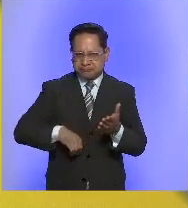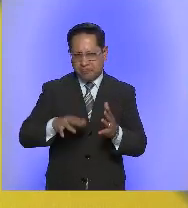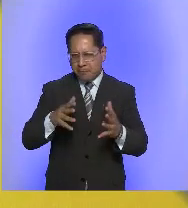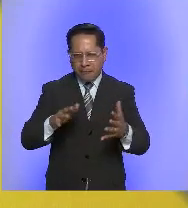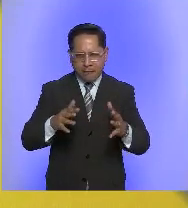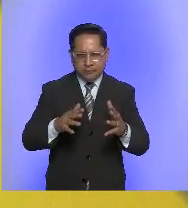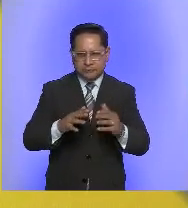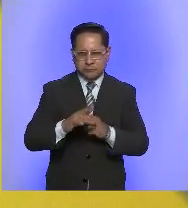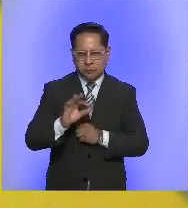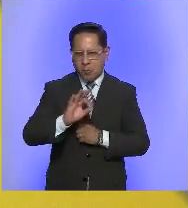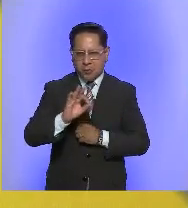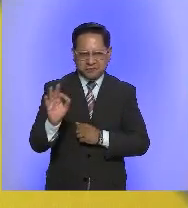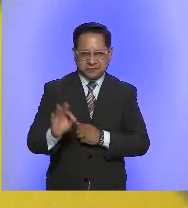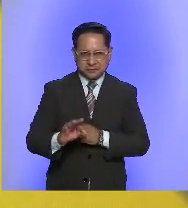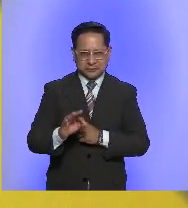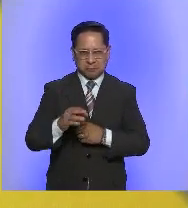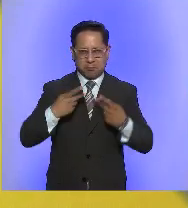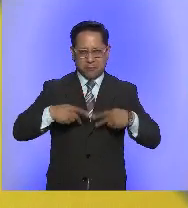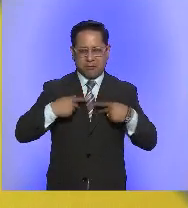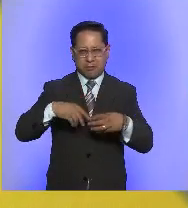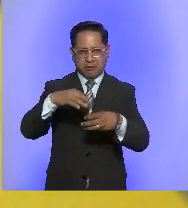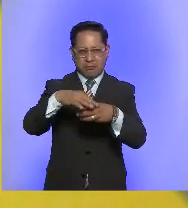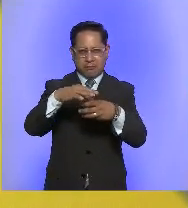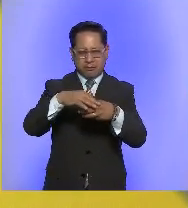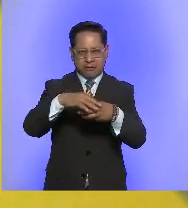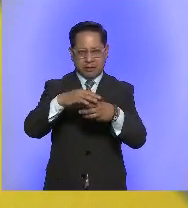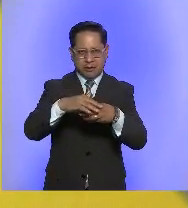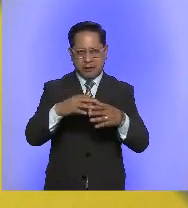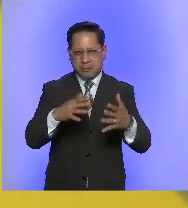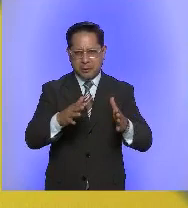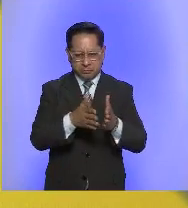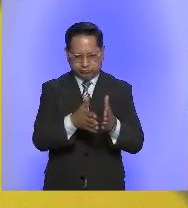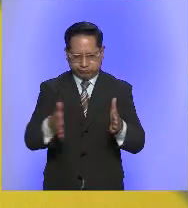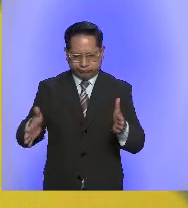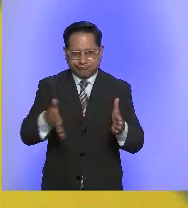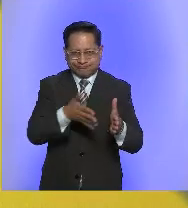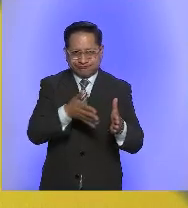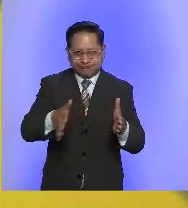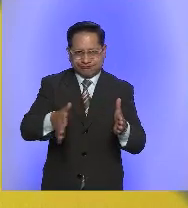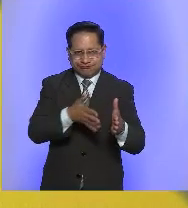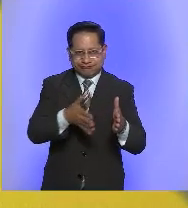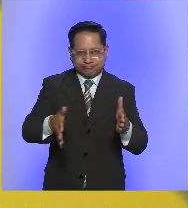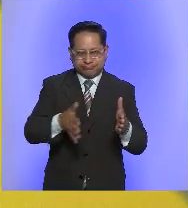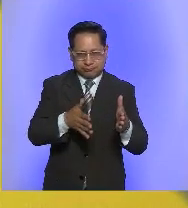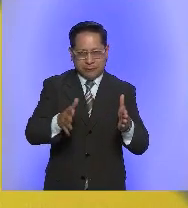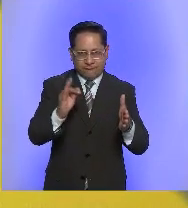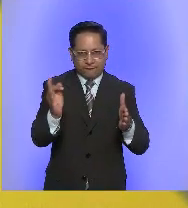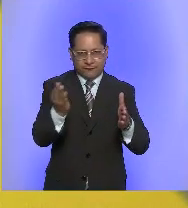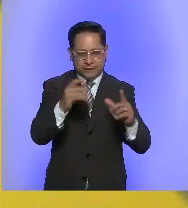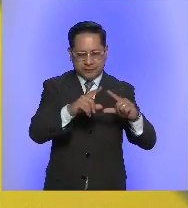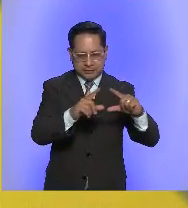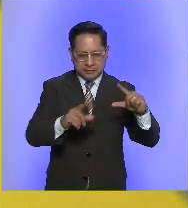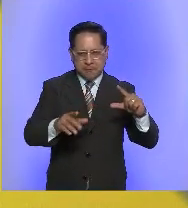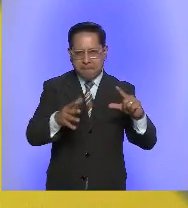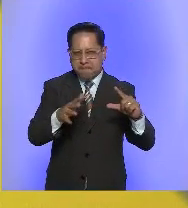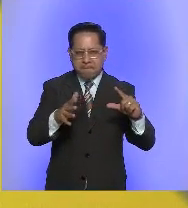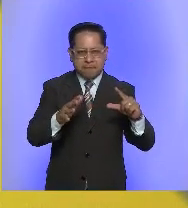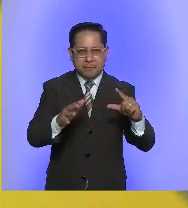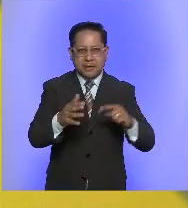en una elección intermedia a nivel federal, el promedio es el 50% de la